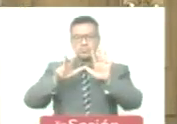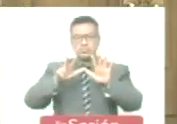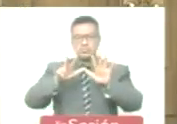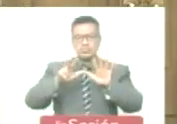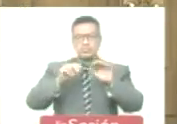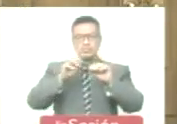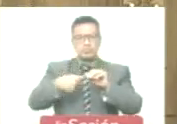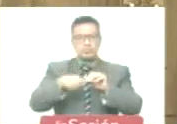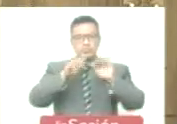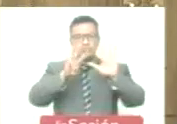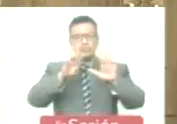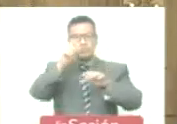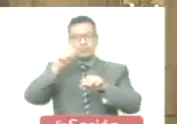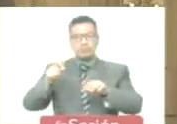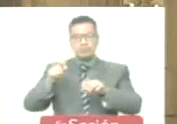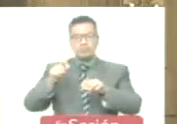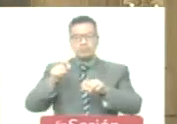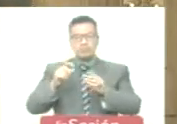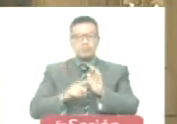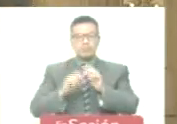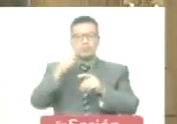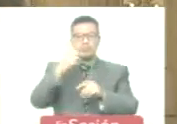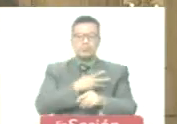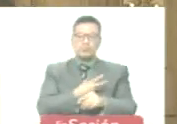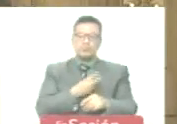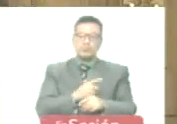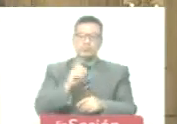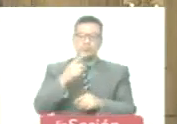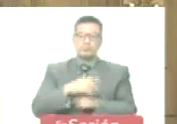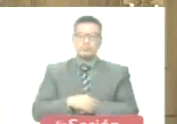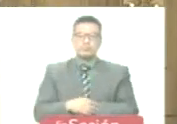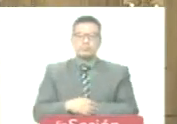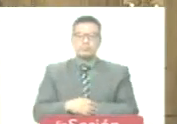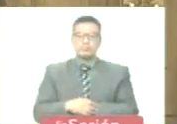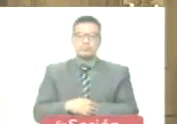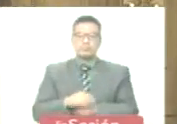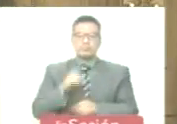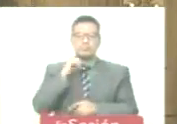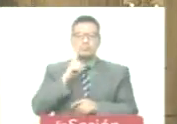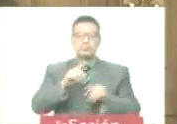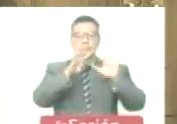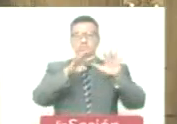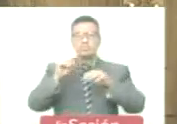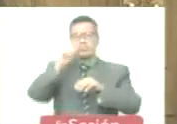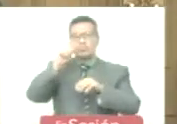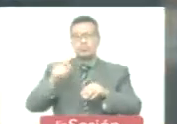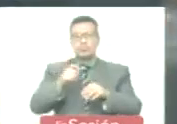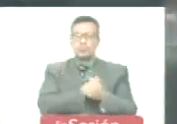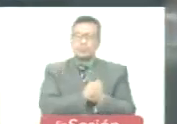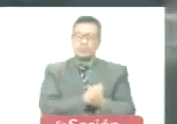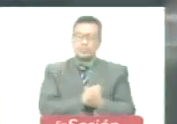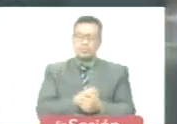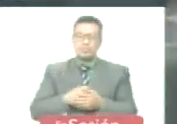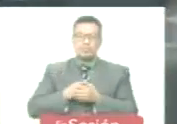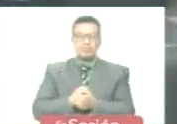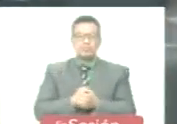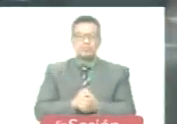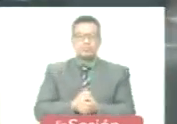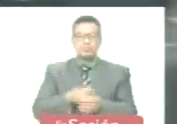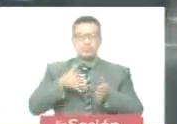78,9% de la prevalencia de la lactancia materna, el 90% del apego amoroso de